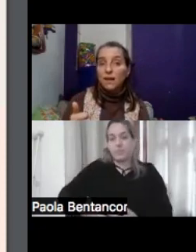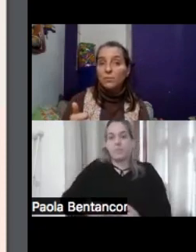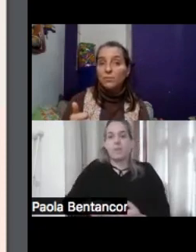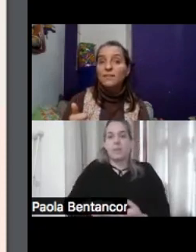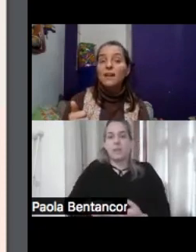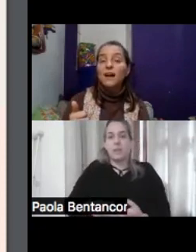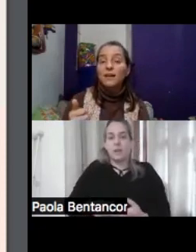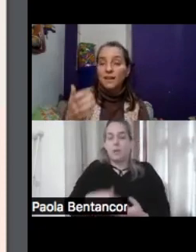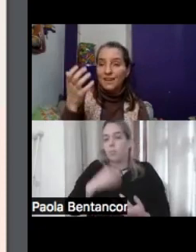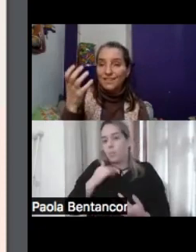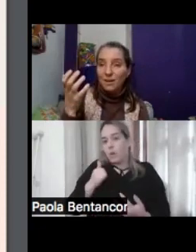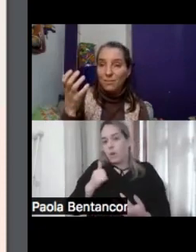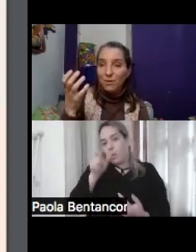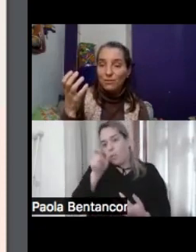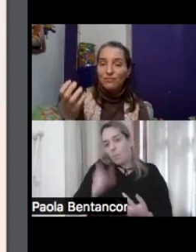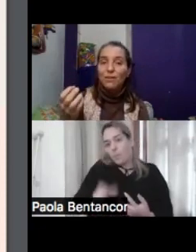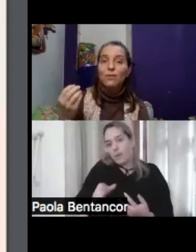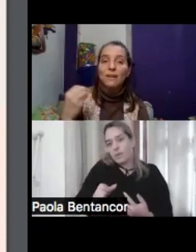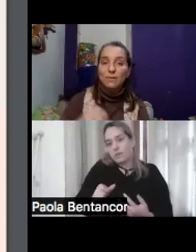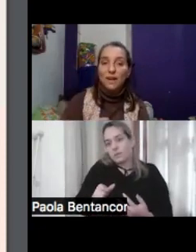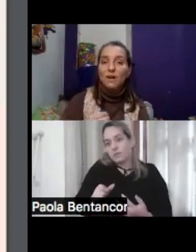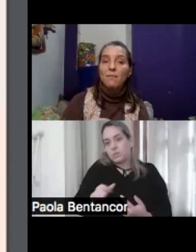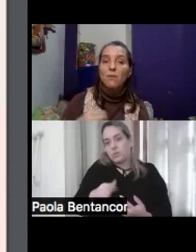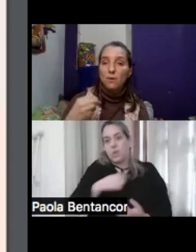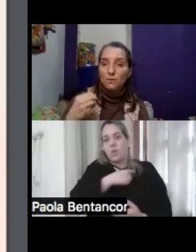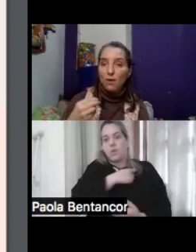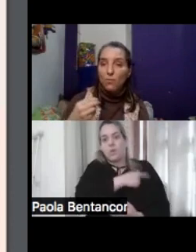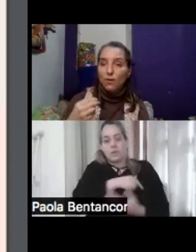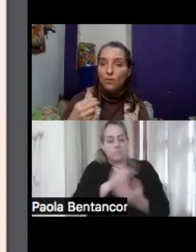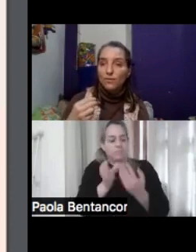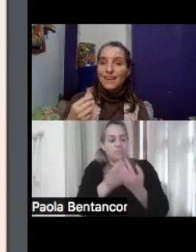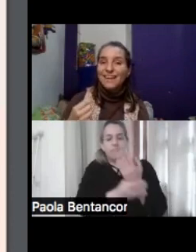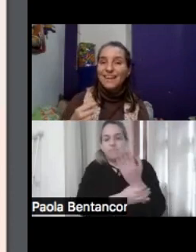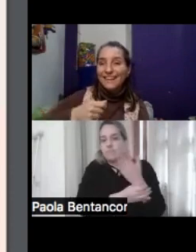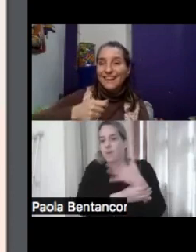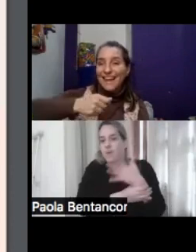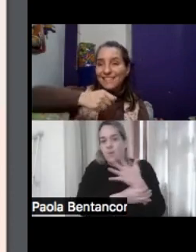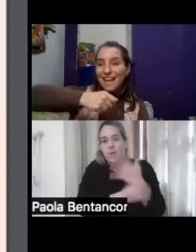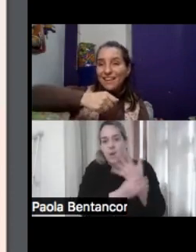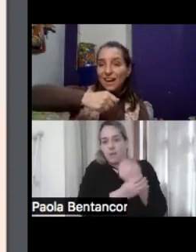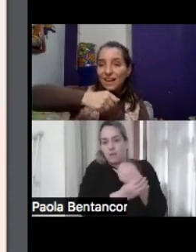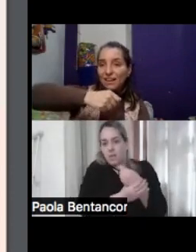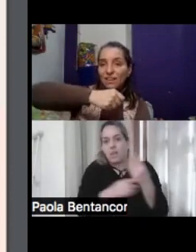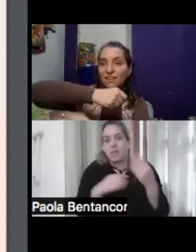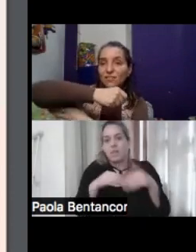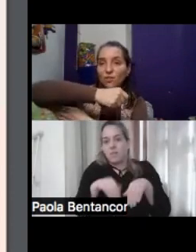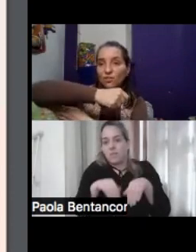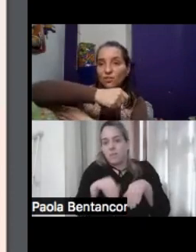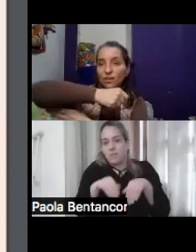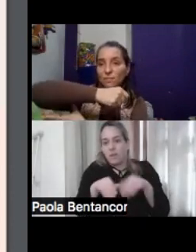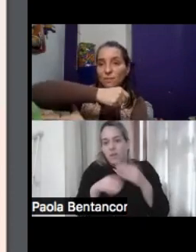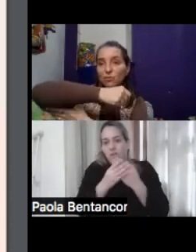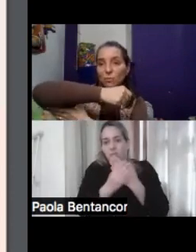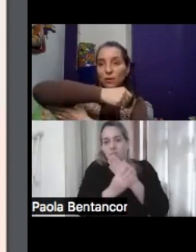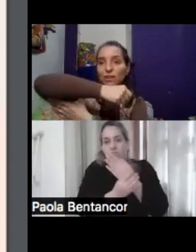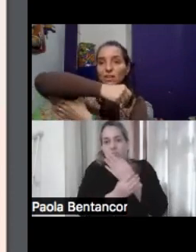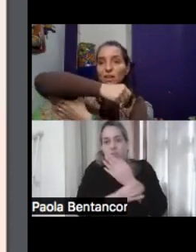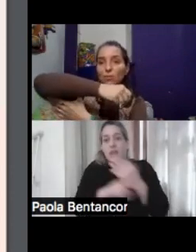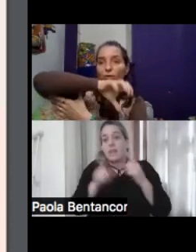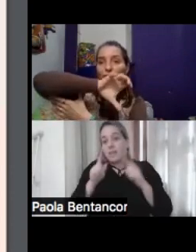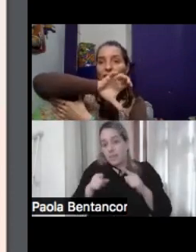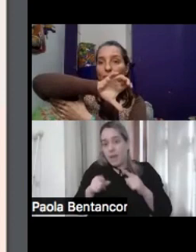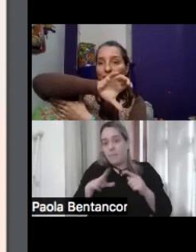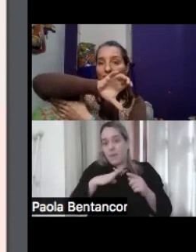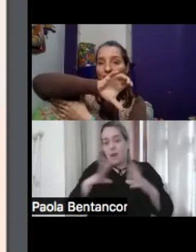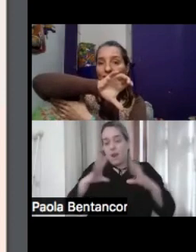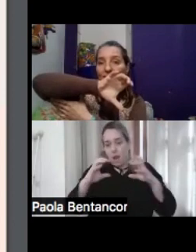mujer con parálisis braquial obstétrica, que trabajamos con una férula, también trabajamos con un almohadón que realzaba el brazo, el miembro